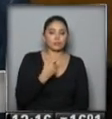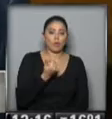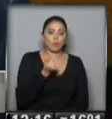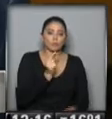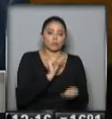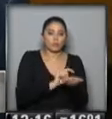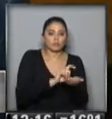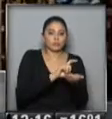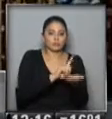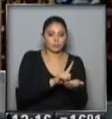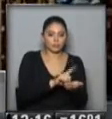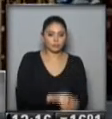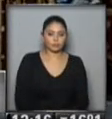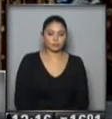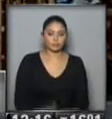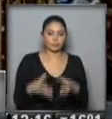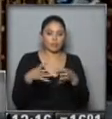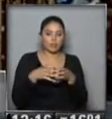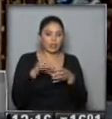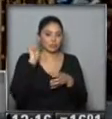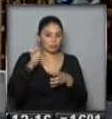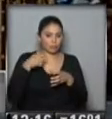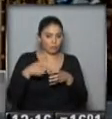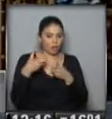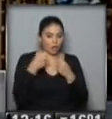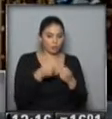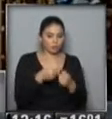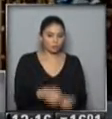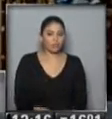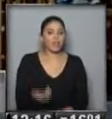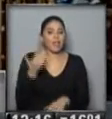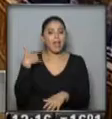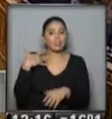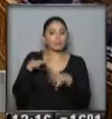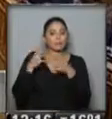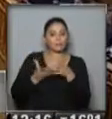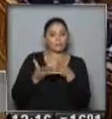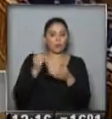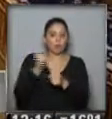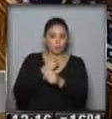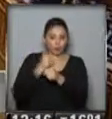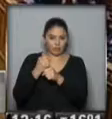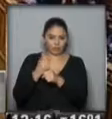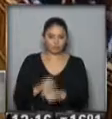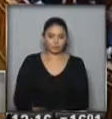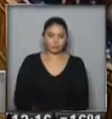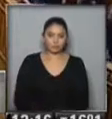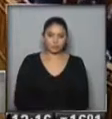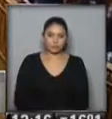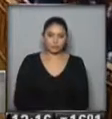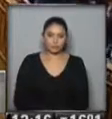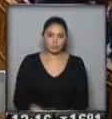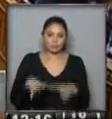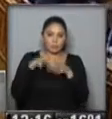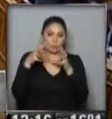a consideración del Tribunal Constitucional, pese a que ya había sido aprobado por el Parlamento. La respuesta del Tribunal